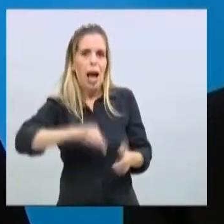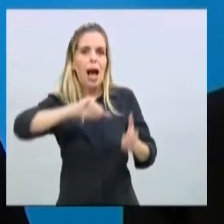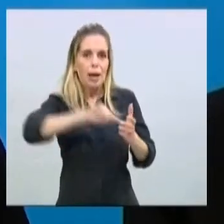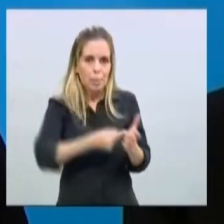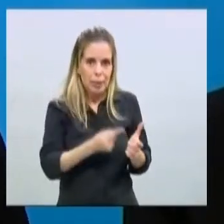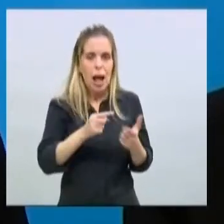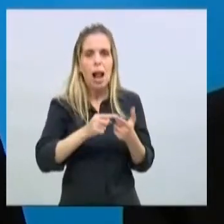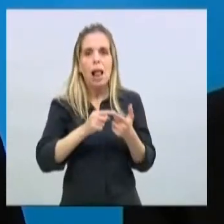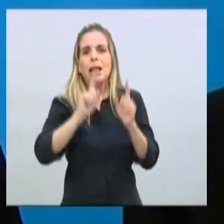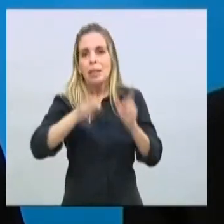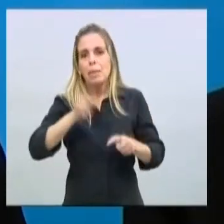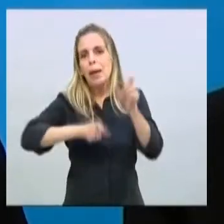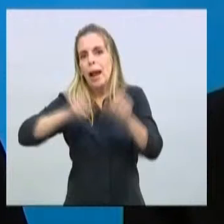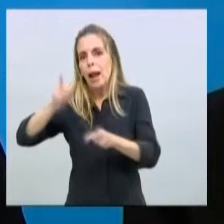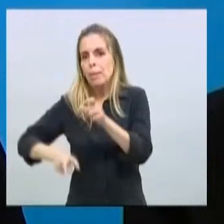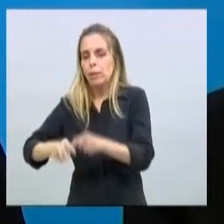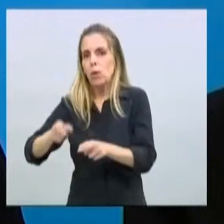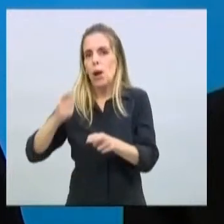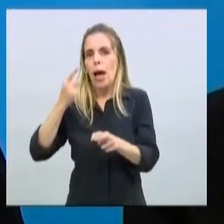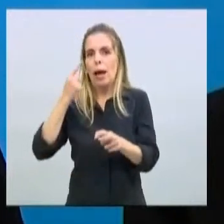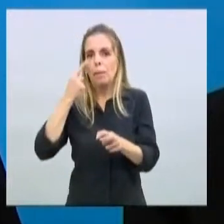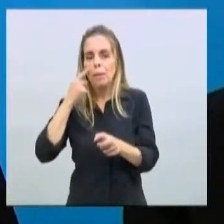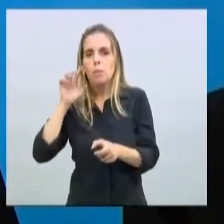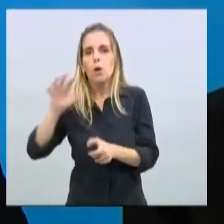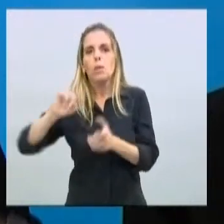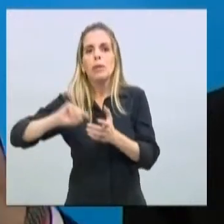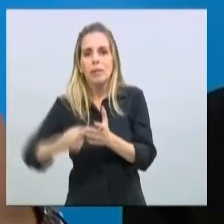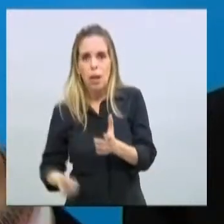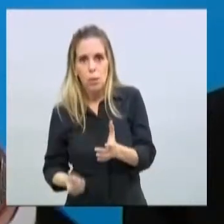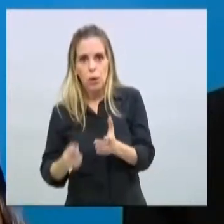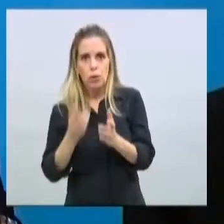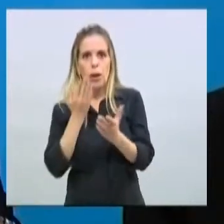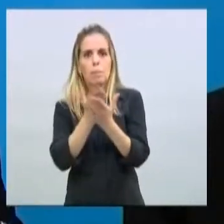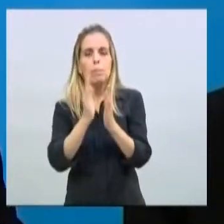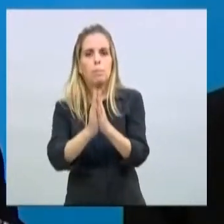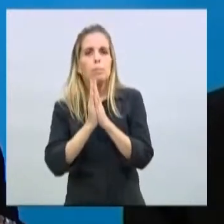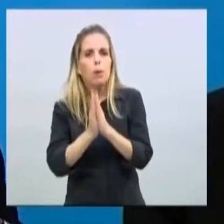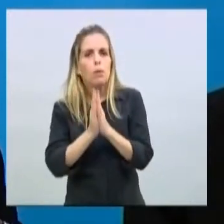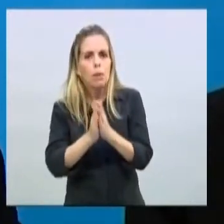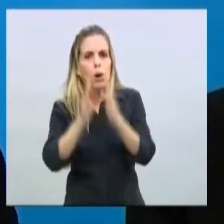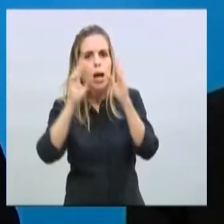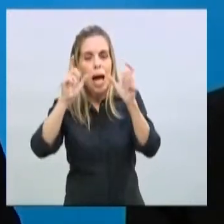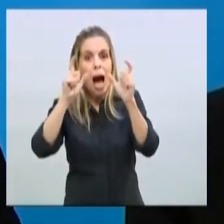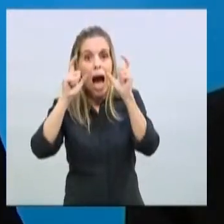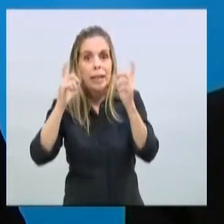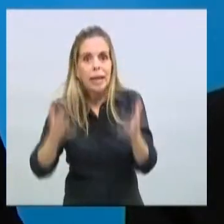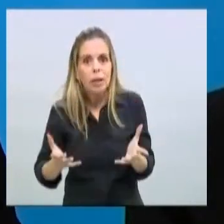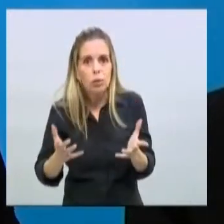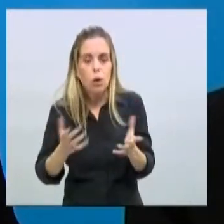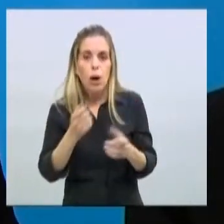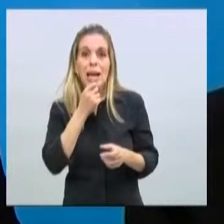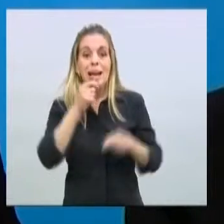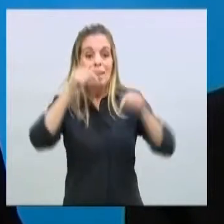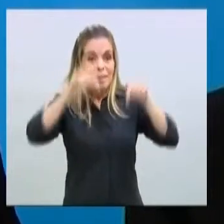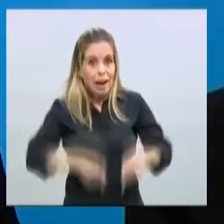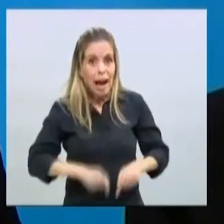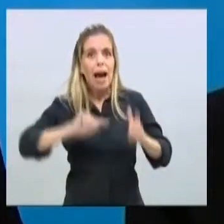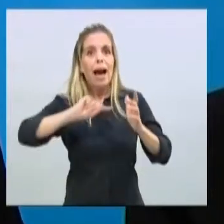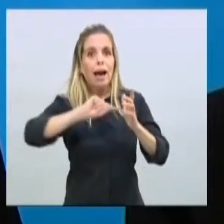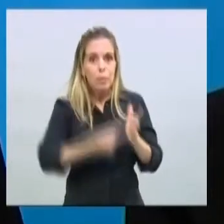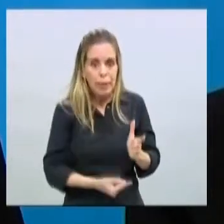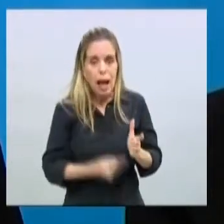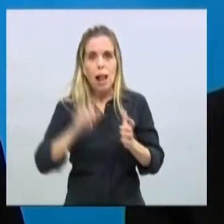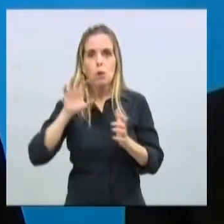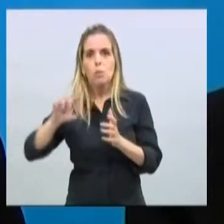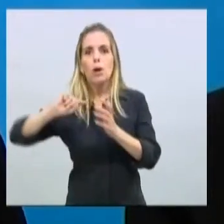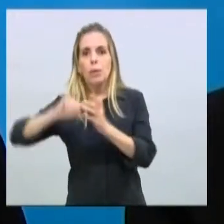a los vecinos del Gran Buenos Aires, que tengan en cuenta que acá está concentrada casi